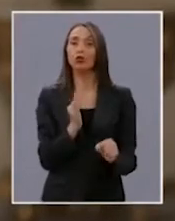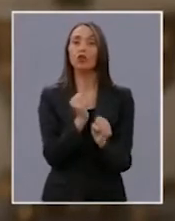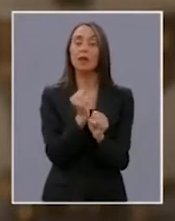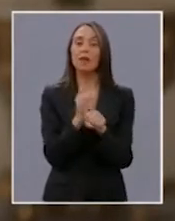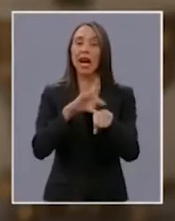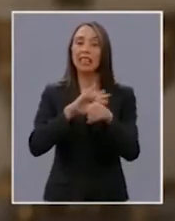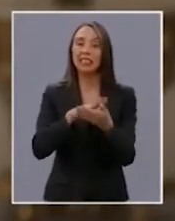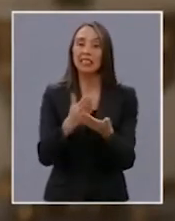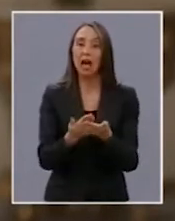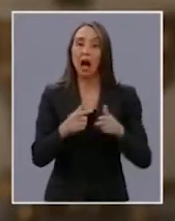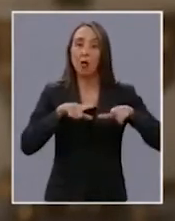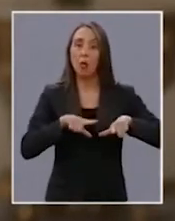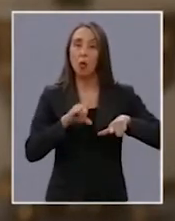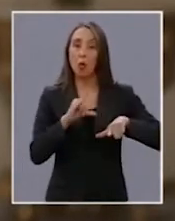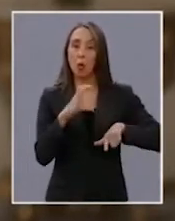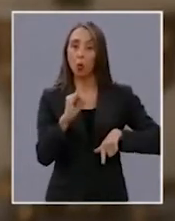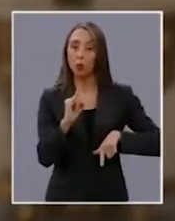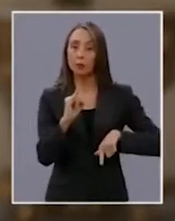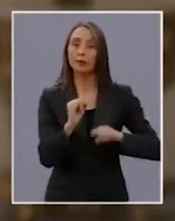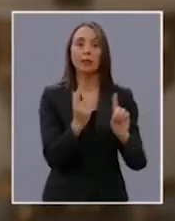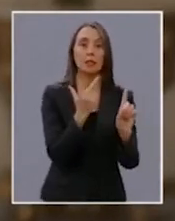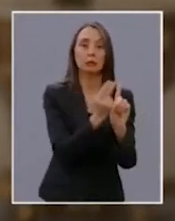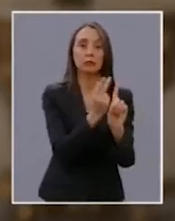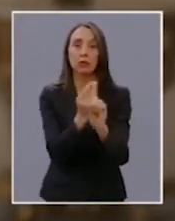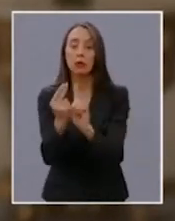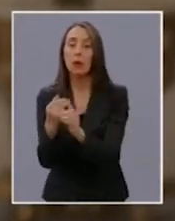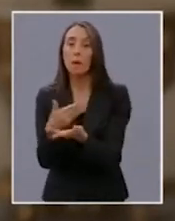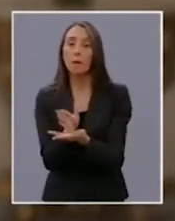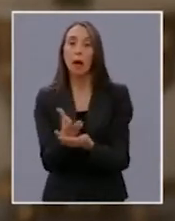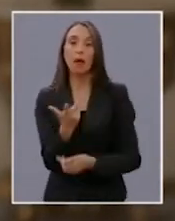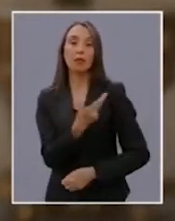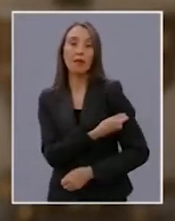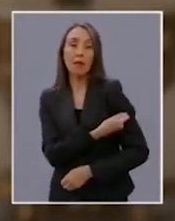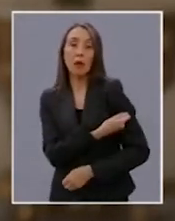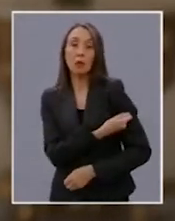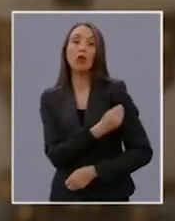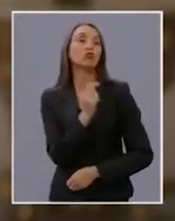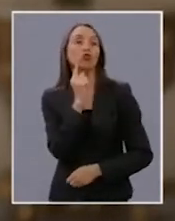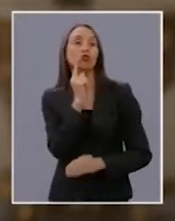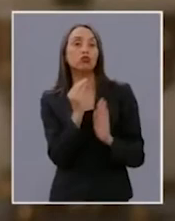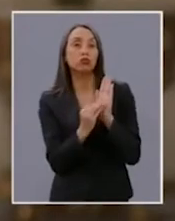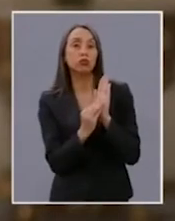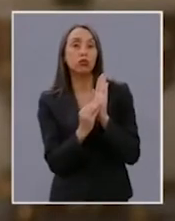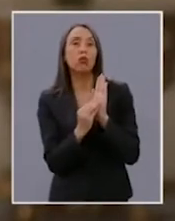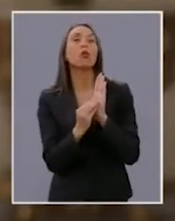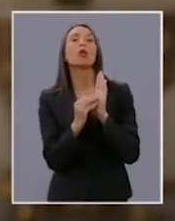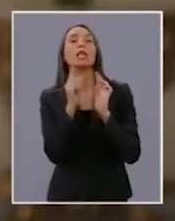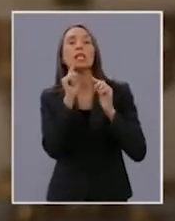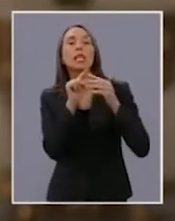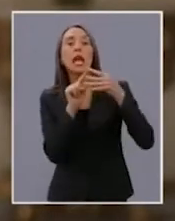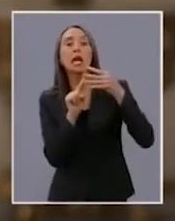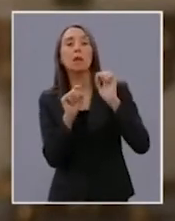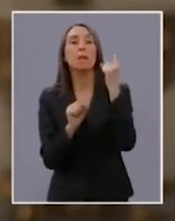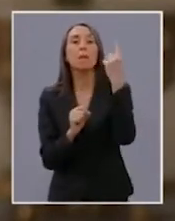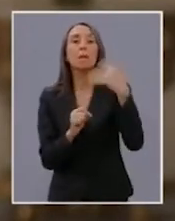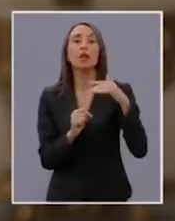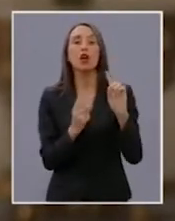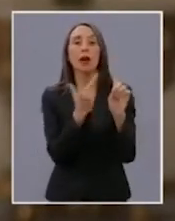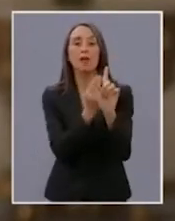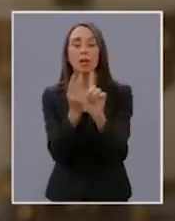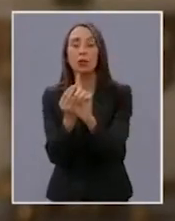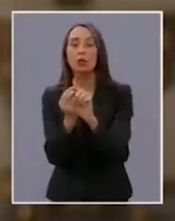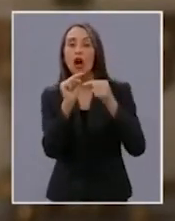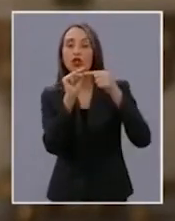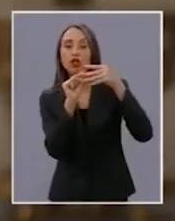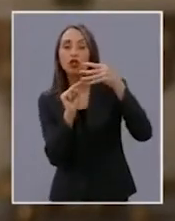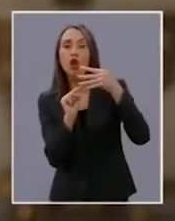que trabaja en unidades de pacientes críticos, nuestro plan de vacunación contempla las siguientes prioridades, todas en función